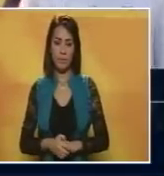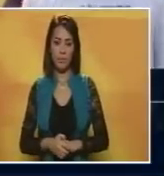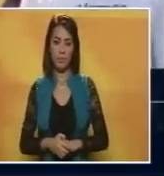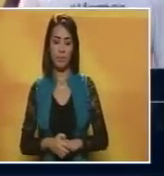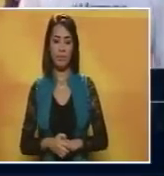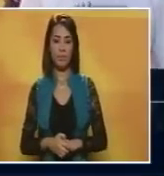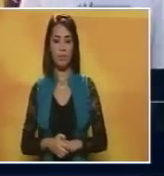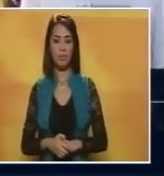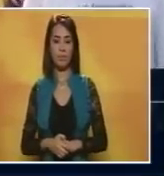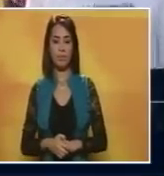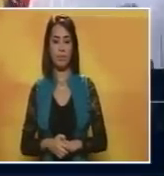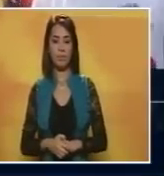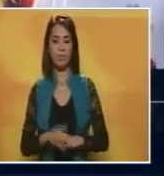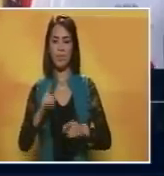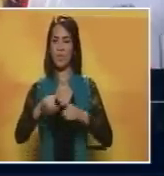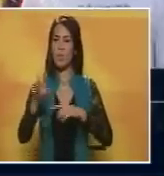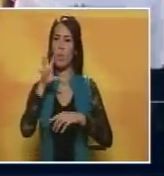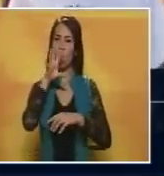1